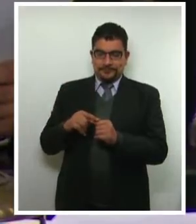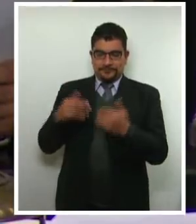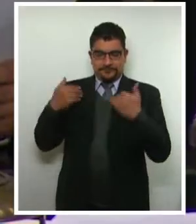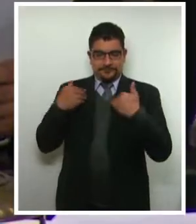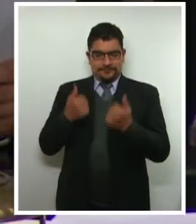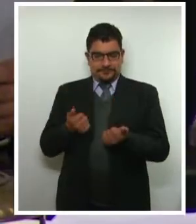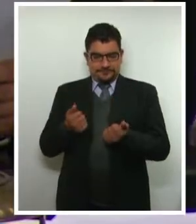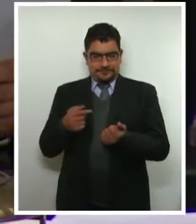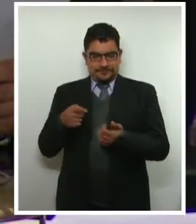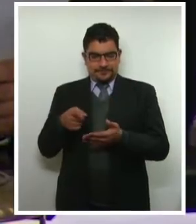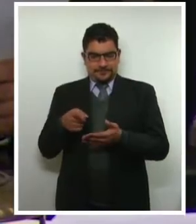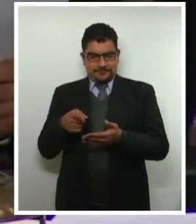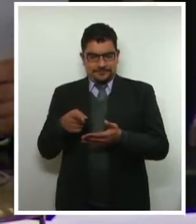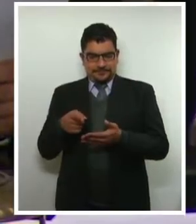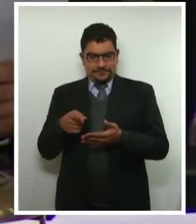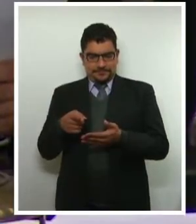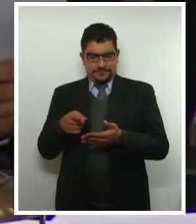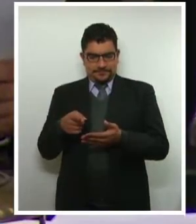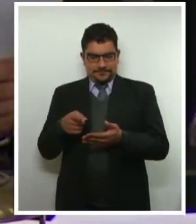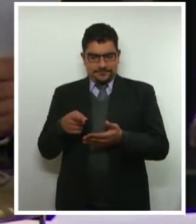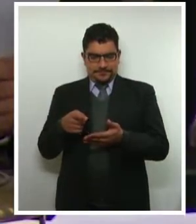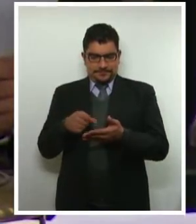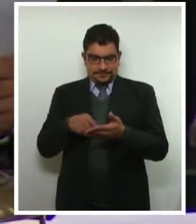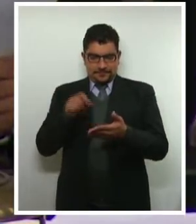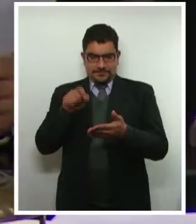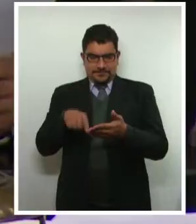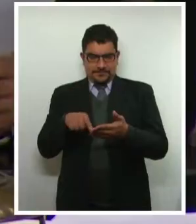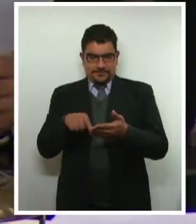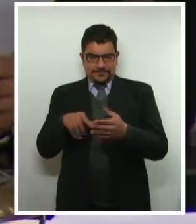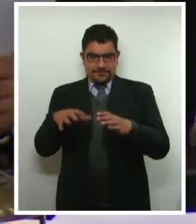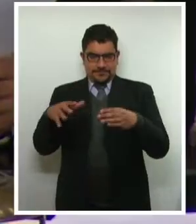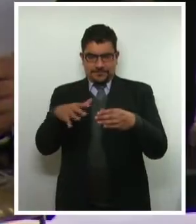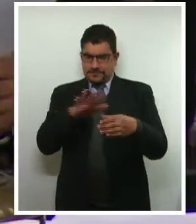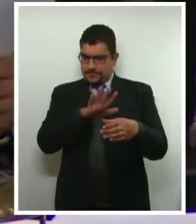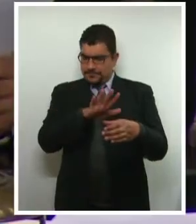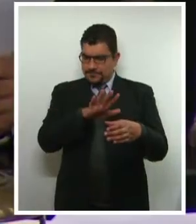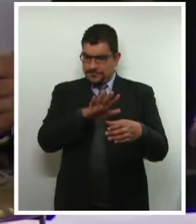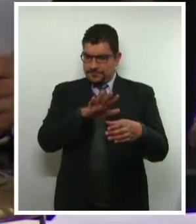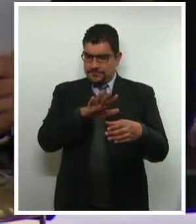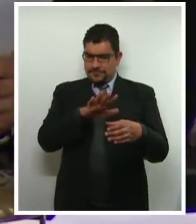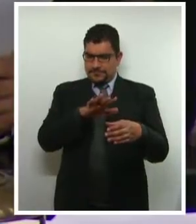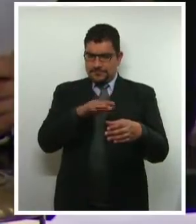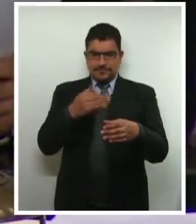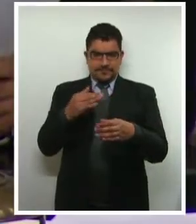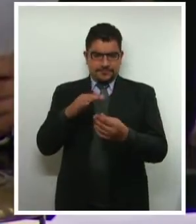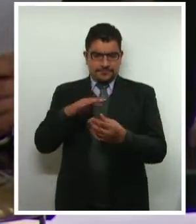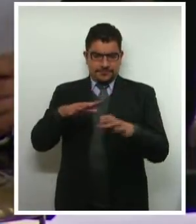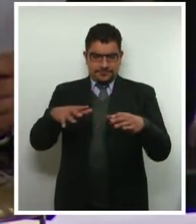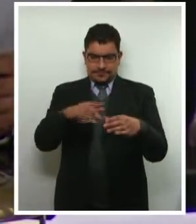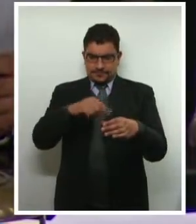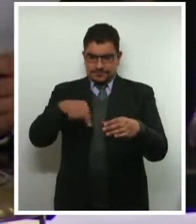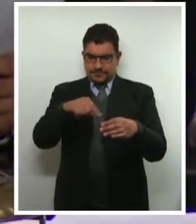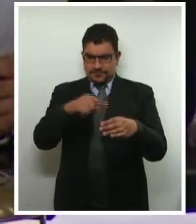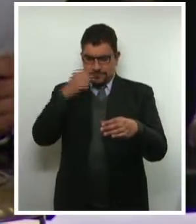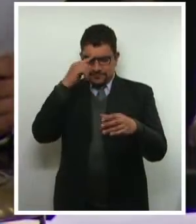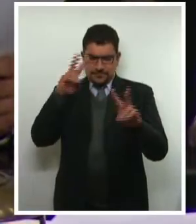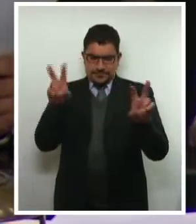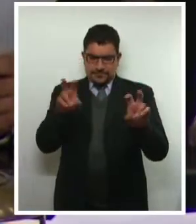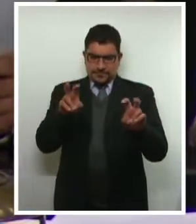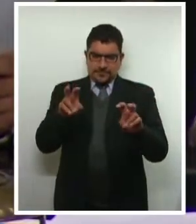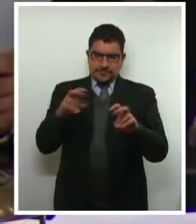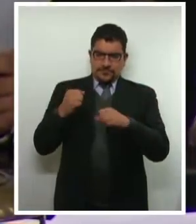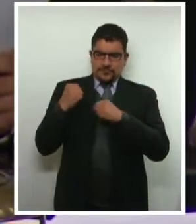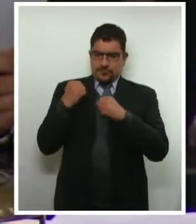entiendo que es de la mesa 5, de la mesa sobre Poder